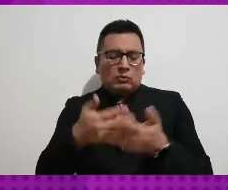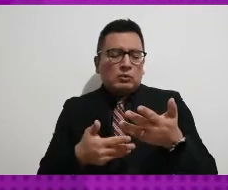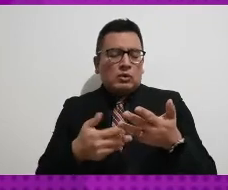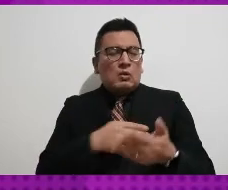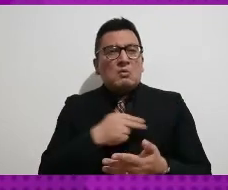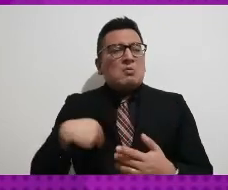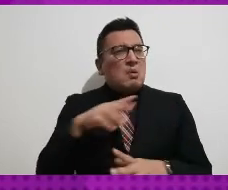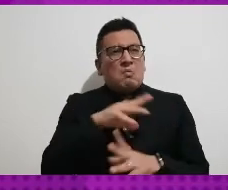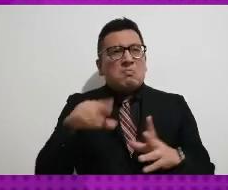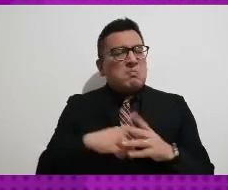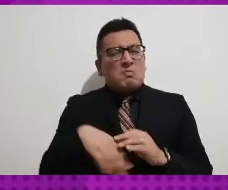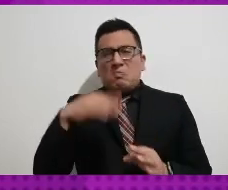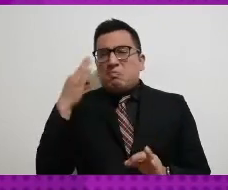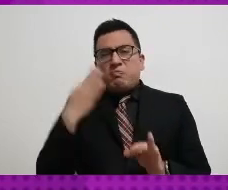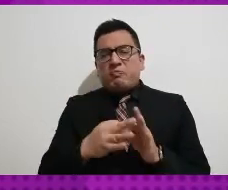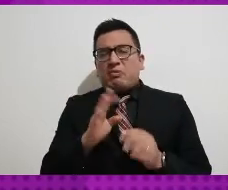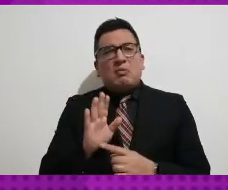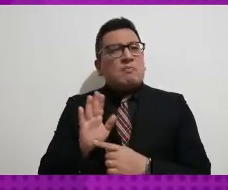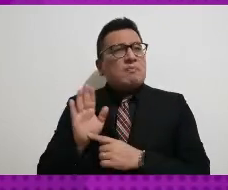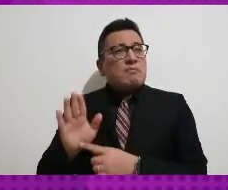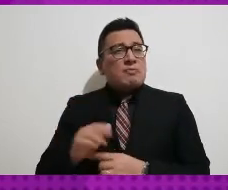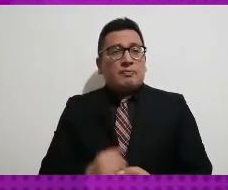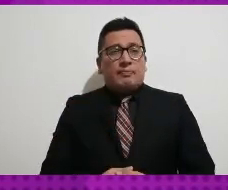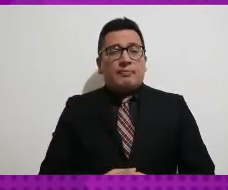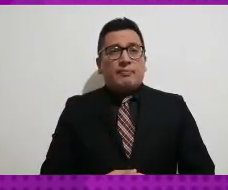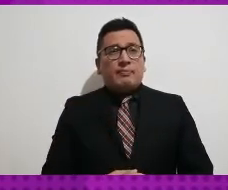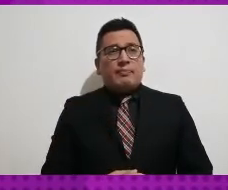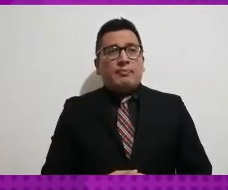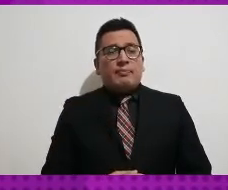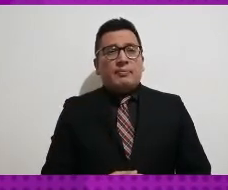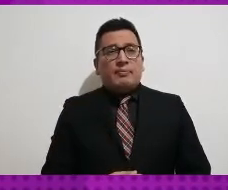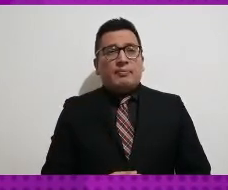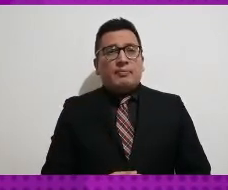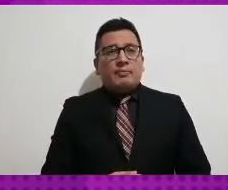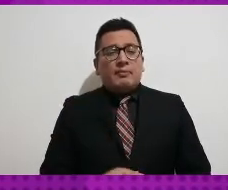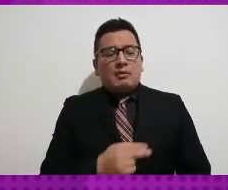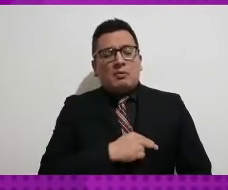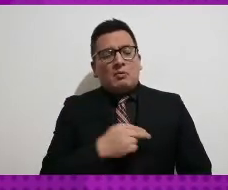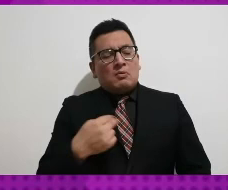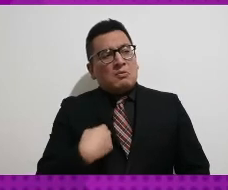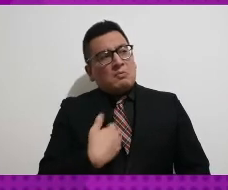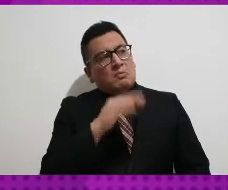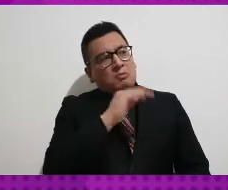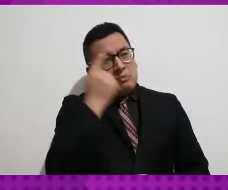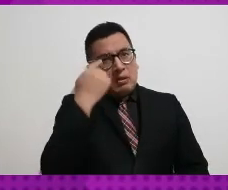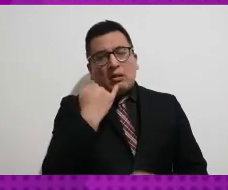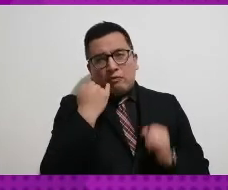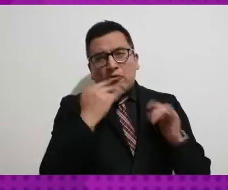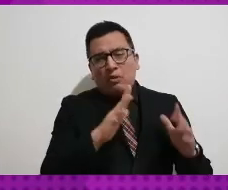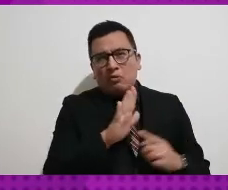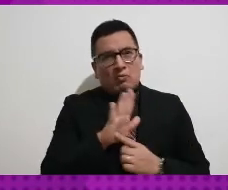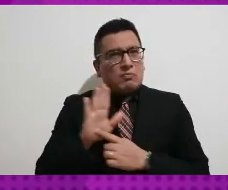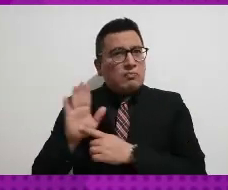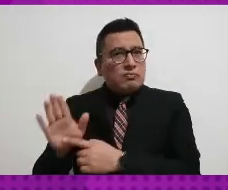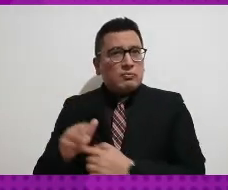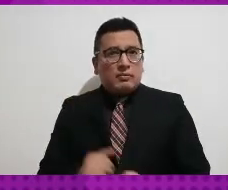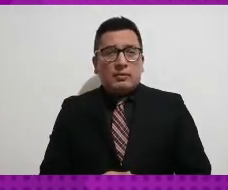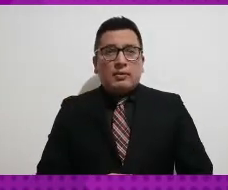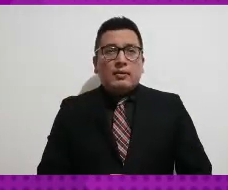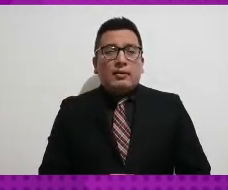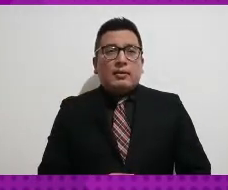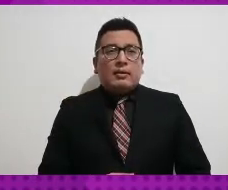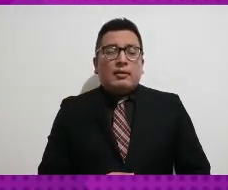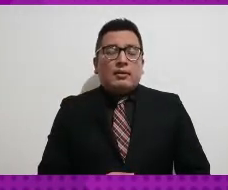prácticamente han sido concluidos todos al 100%, en la gran mayoría solicitando se entregue la información al ciudadano, toda vez que